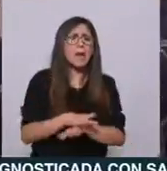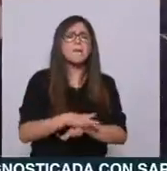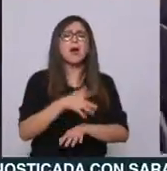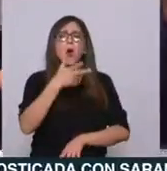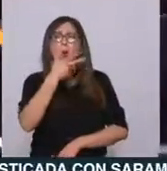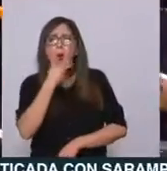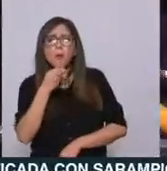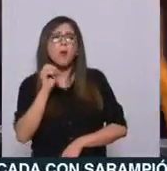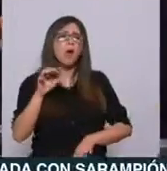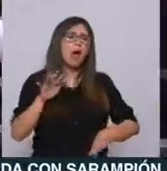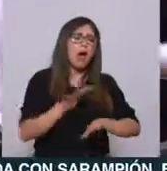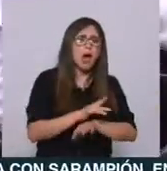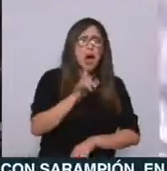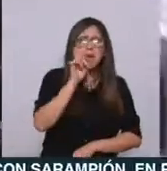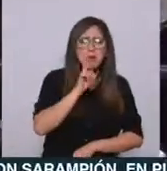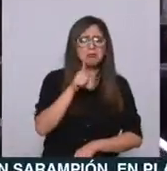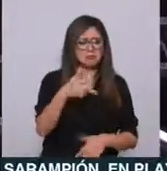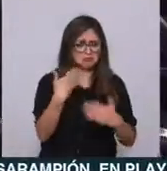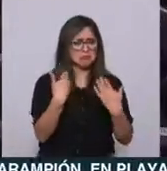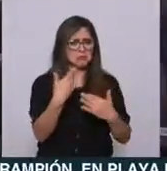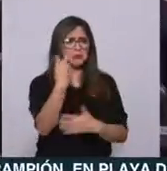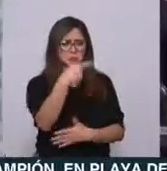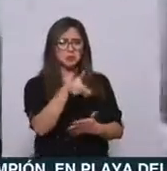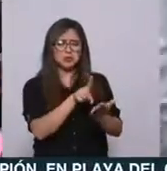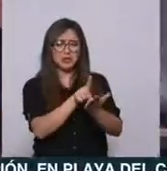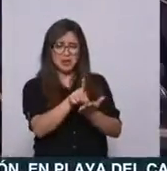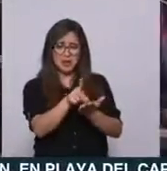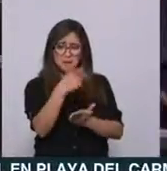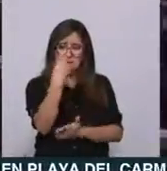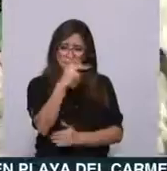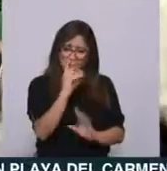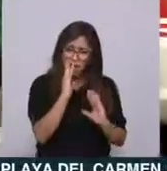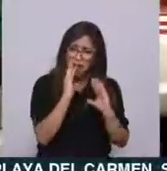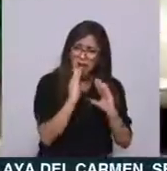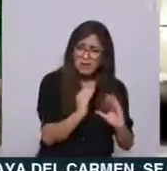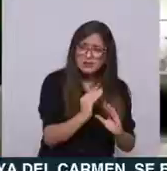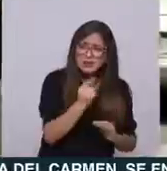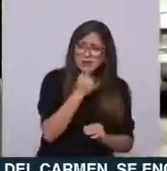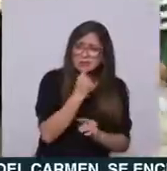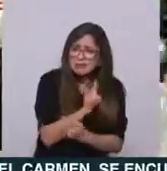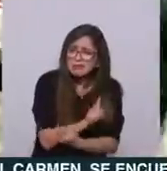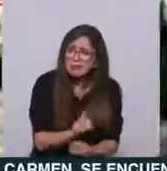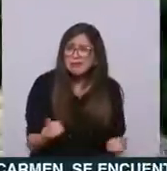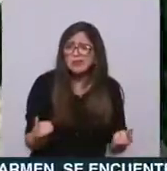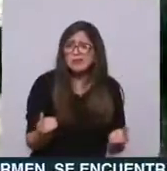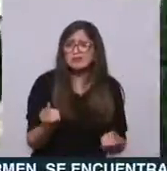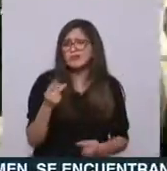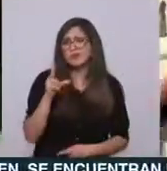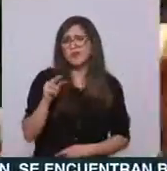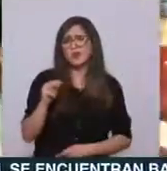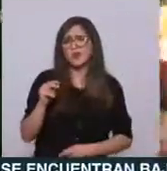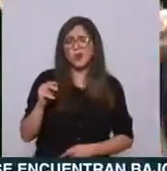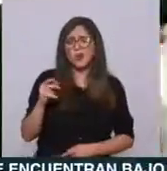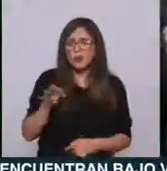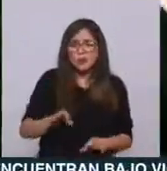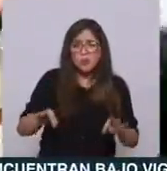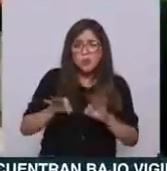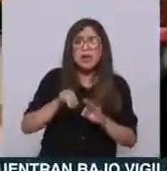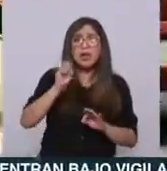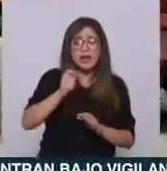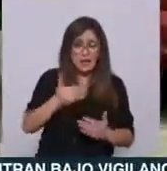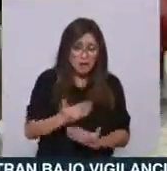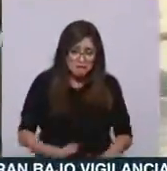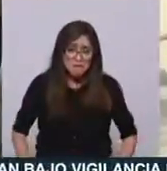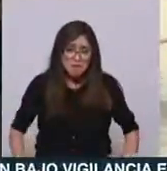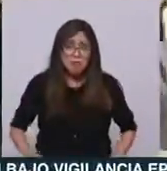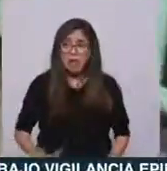su derecho, pero enseñarle eso a nuestros peques, que es lo que está atrás, no es la falda el problema, es lo que viene atrás de la